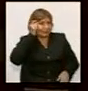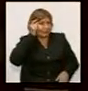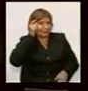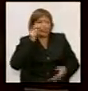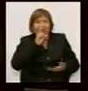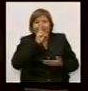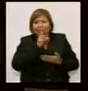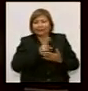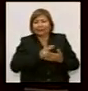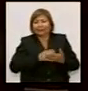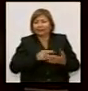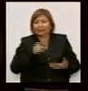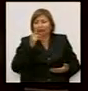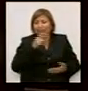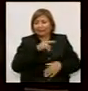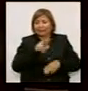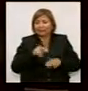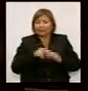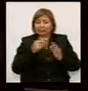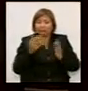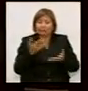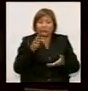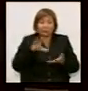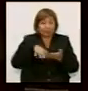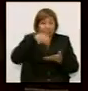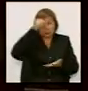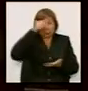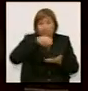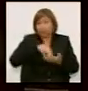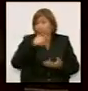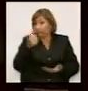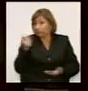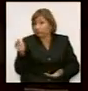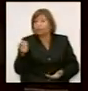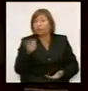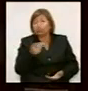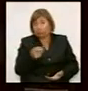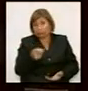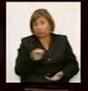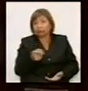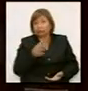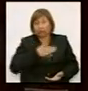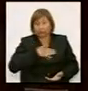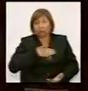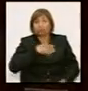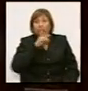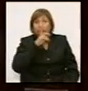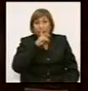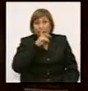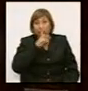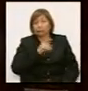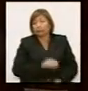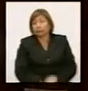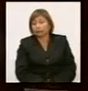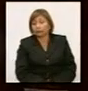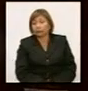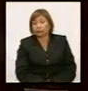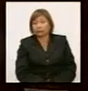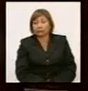nobleza que aprendí de otros, principalmente de mis padres.